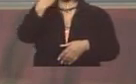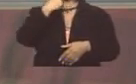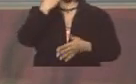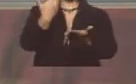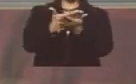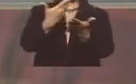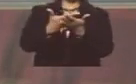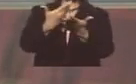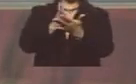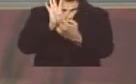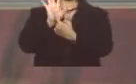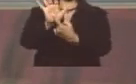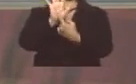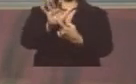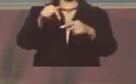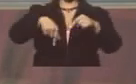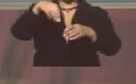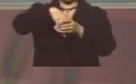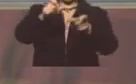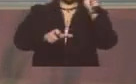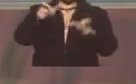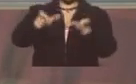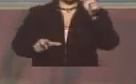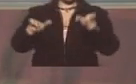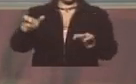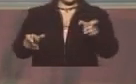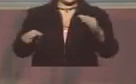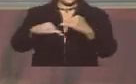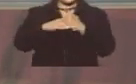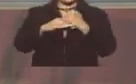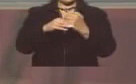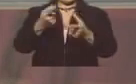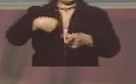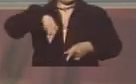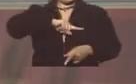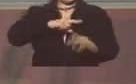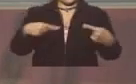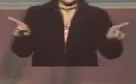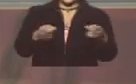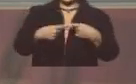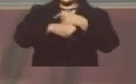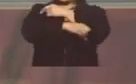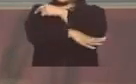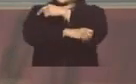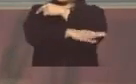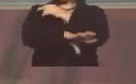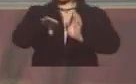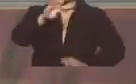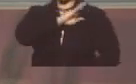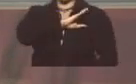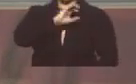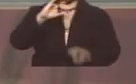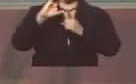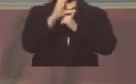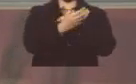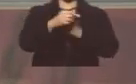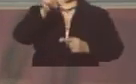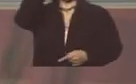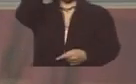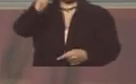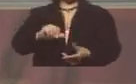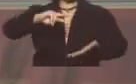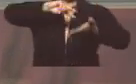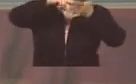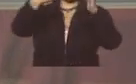ese testimonio que queremos dar hoy desde acá, desde Entre Iguales, de la importancia que tiene nuestra música, nuestras raíces culturales, y por eso quiero que me hables un